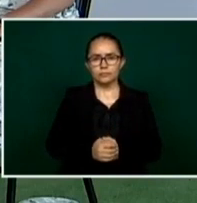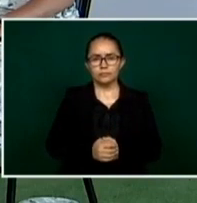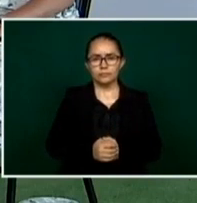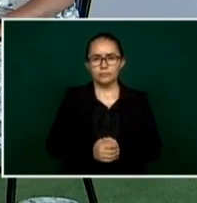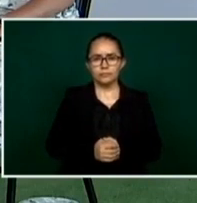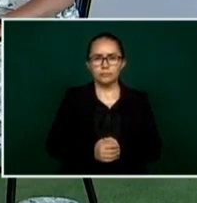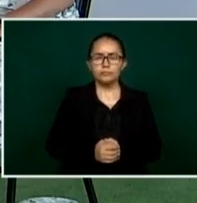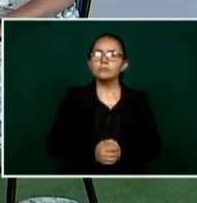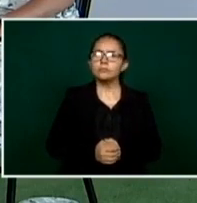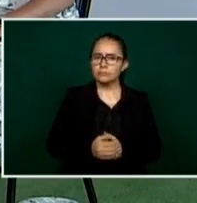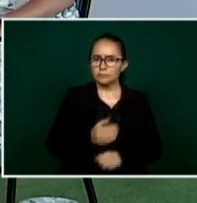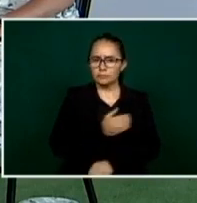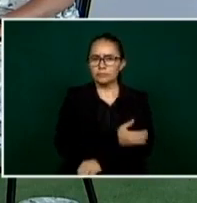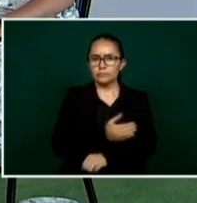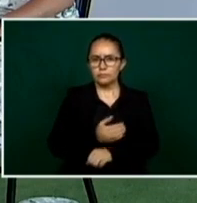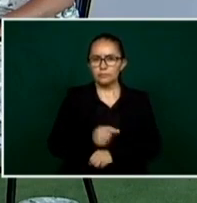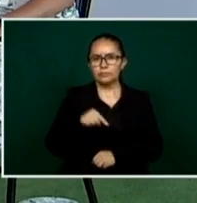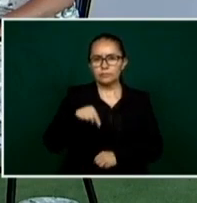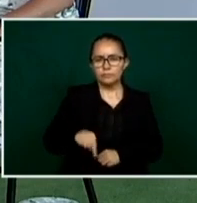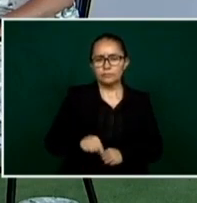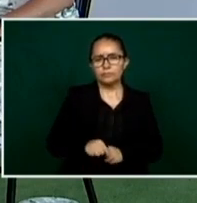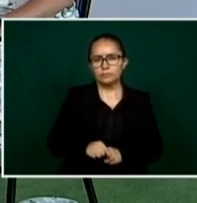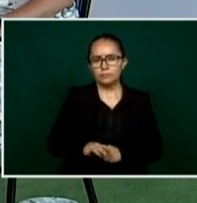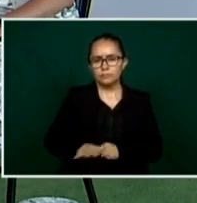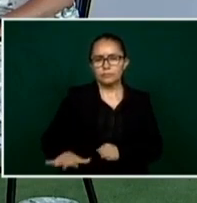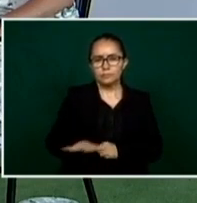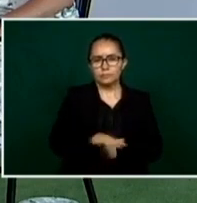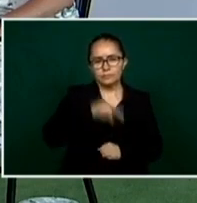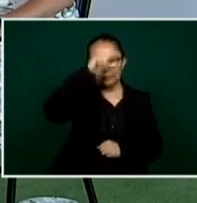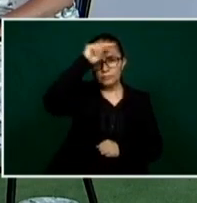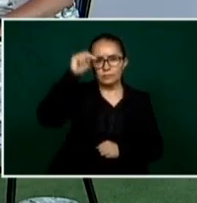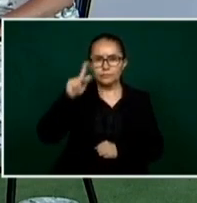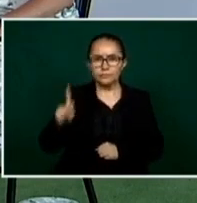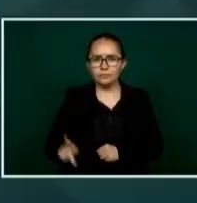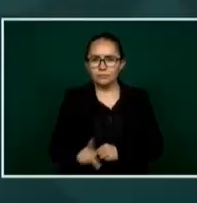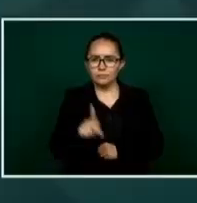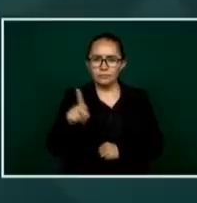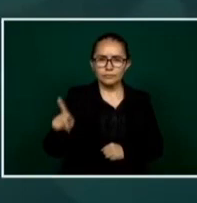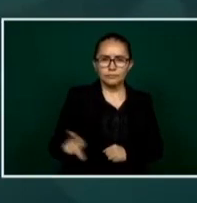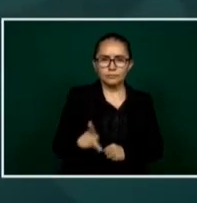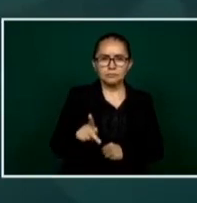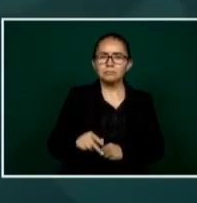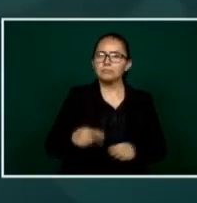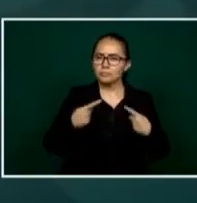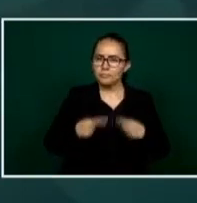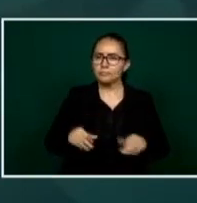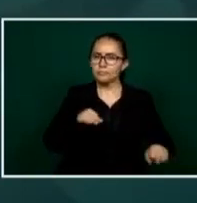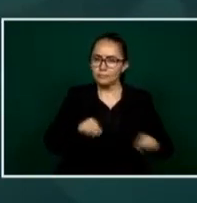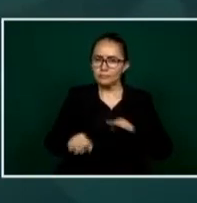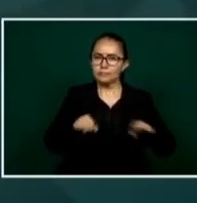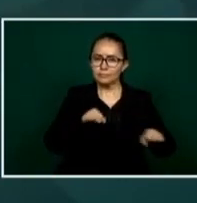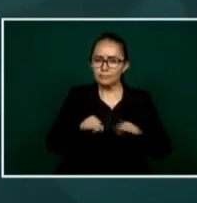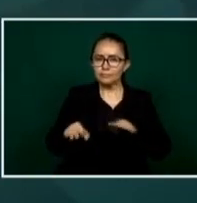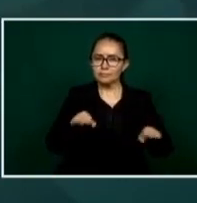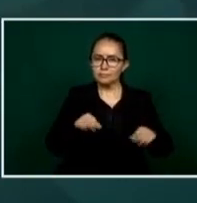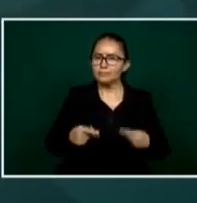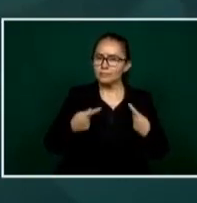estar aquí en Nayarit, visitar este pueblo progresista, trabajador, de gente